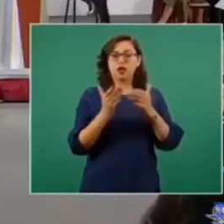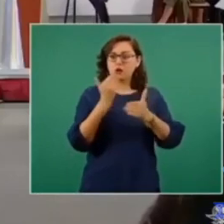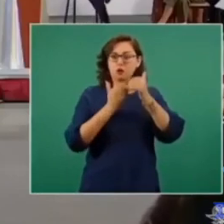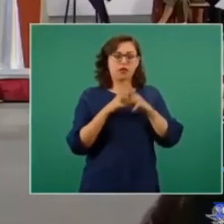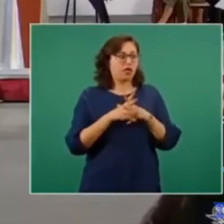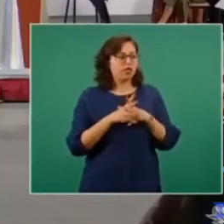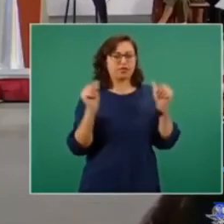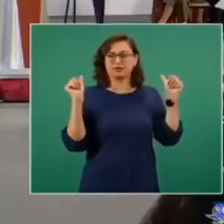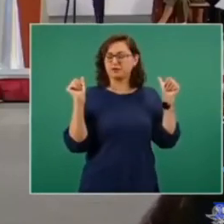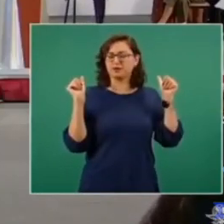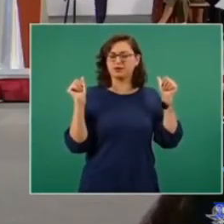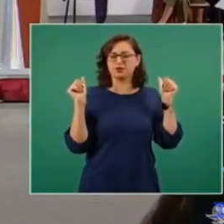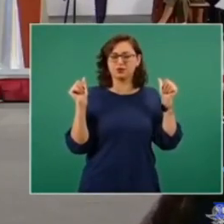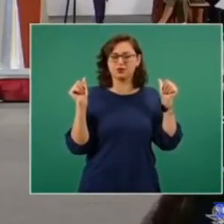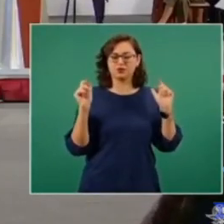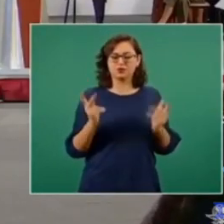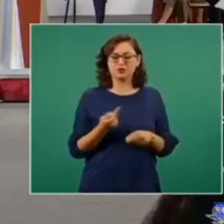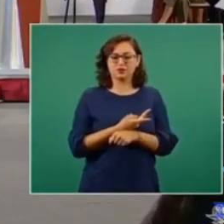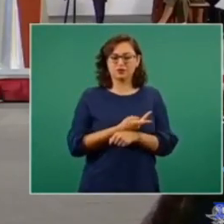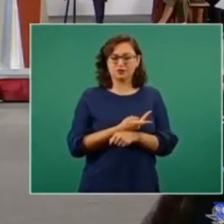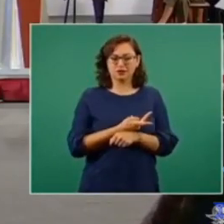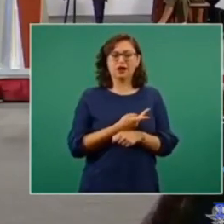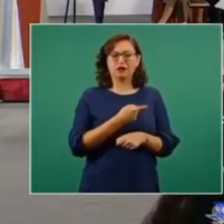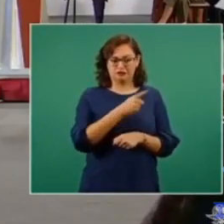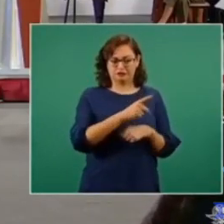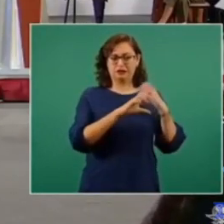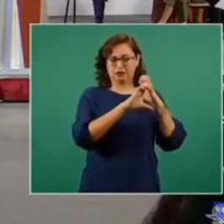O sea, está el camión, pero